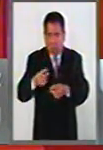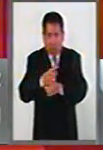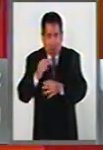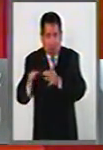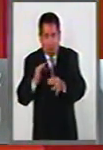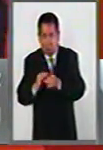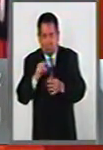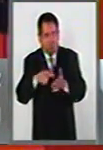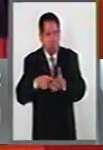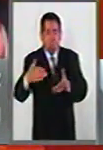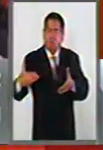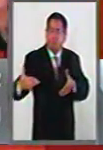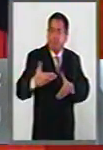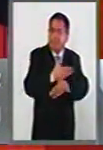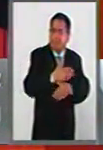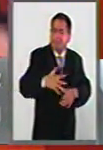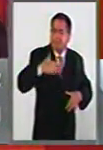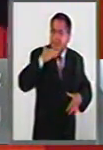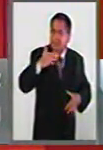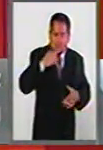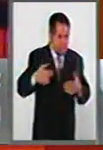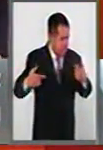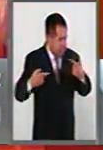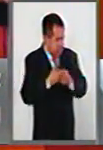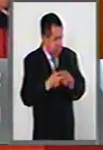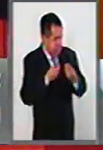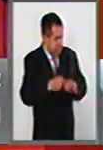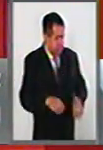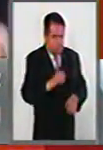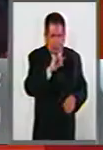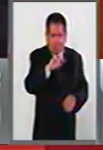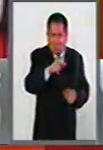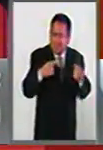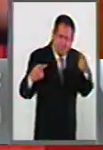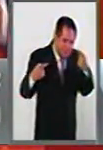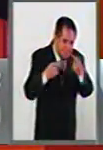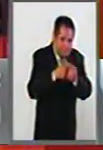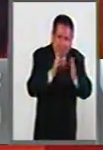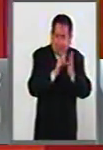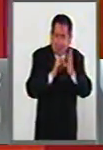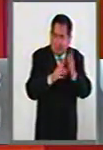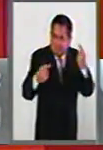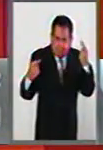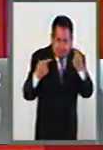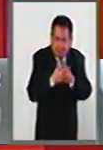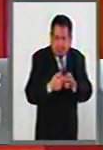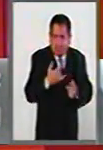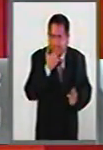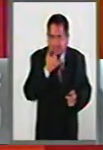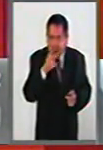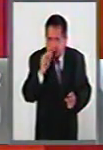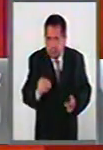interviene en conductas que corresponden a los civiles. Es inconstitucional, absolutamente inconstitucional.